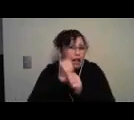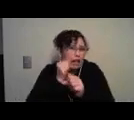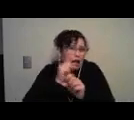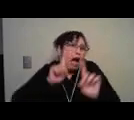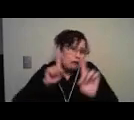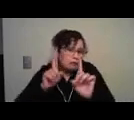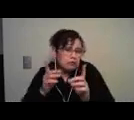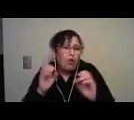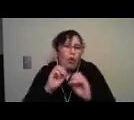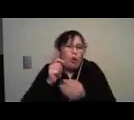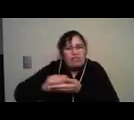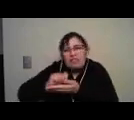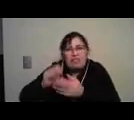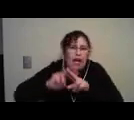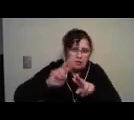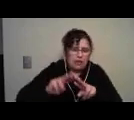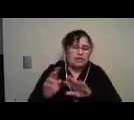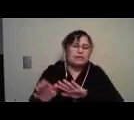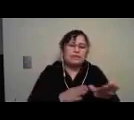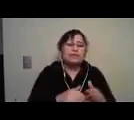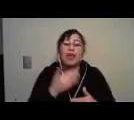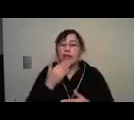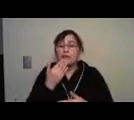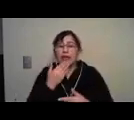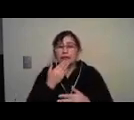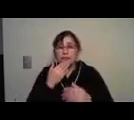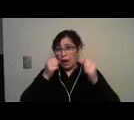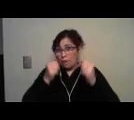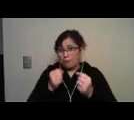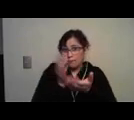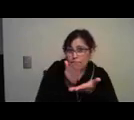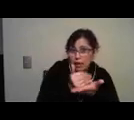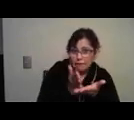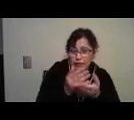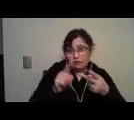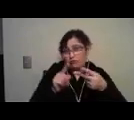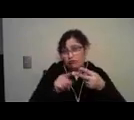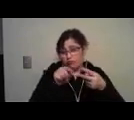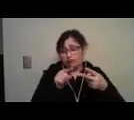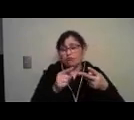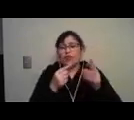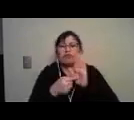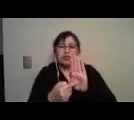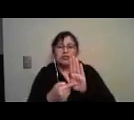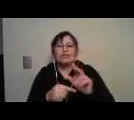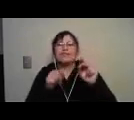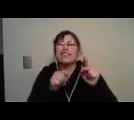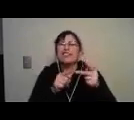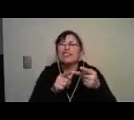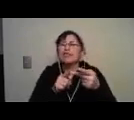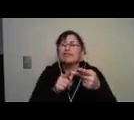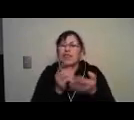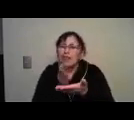automática. ¿Ya? La capacidad de planificar también es parte de las funciones ejecutivas que permite generar